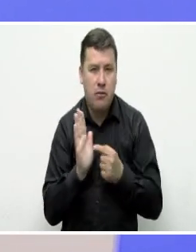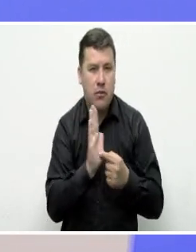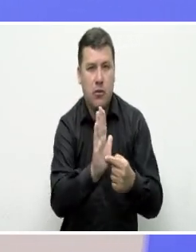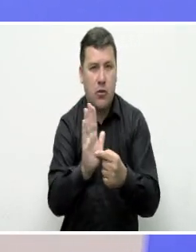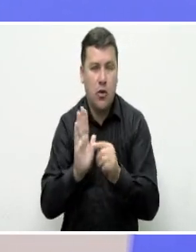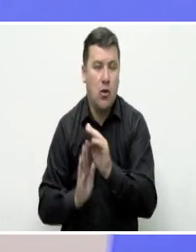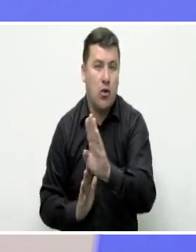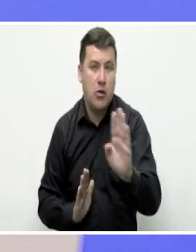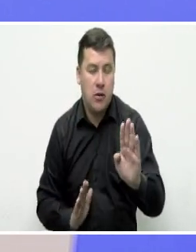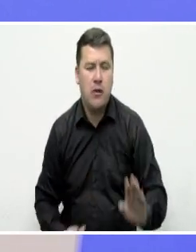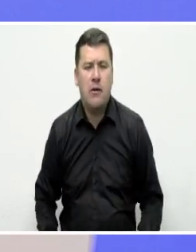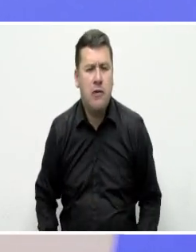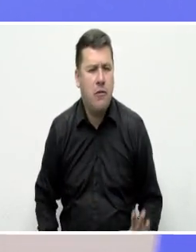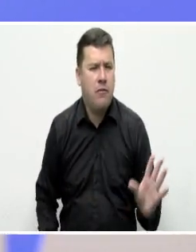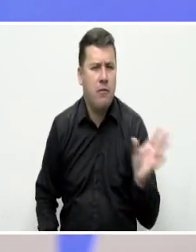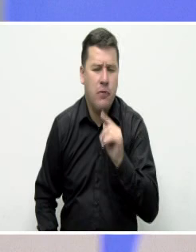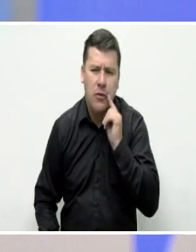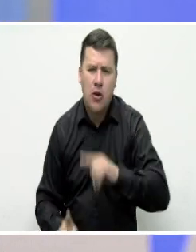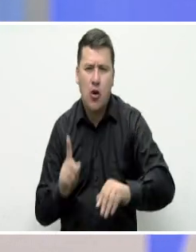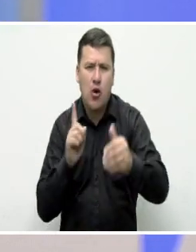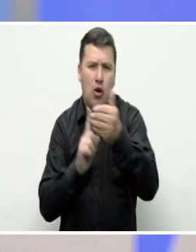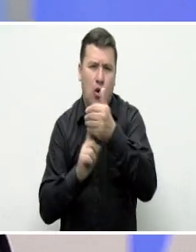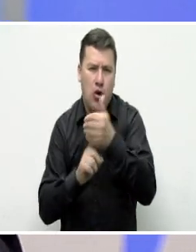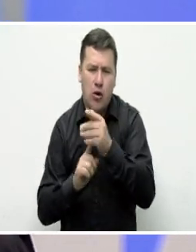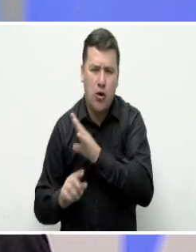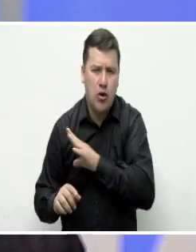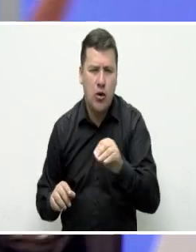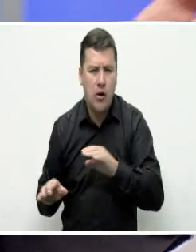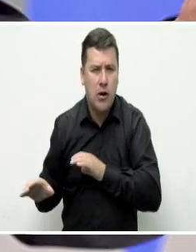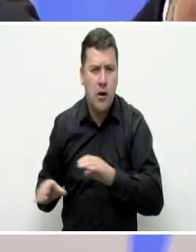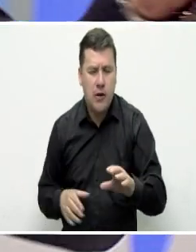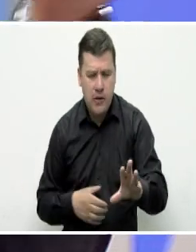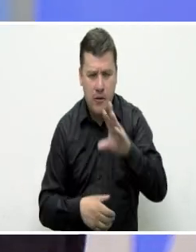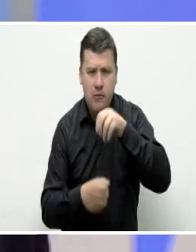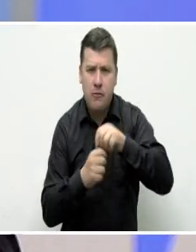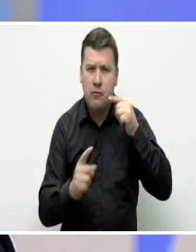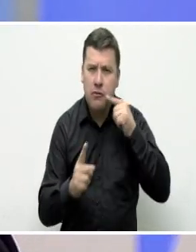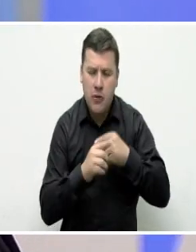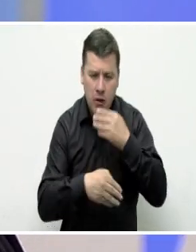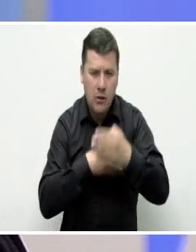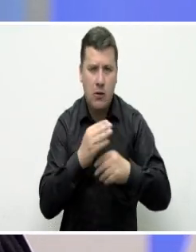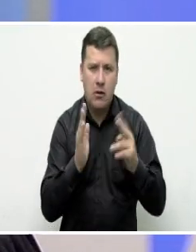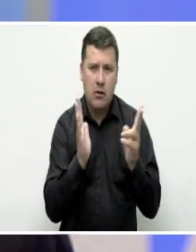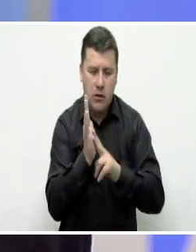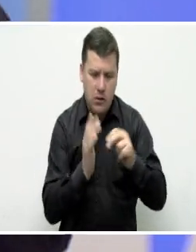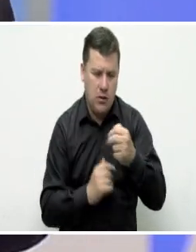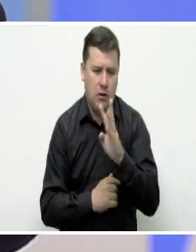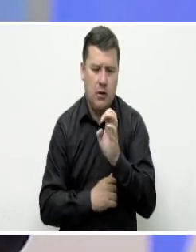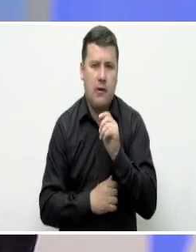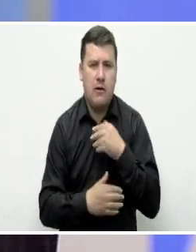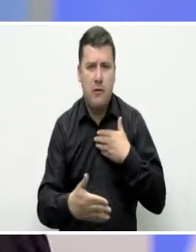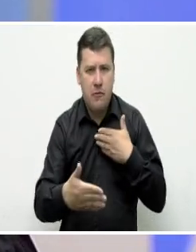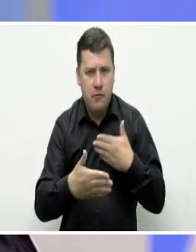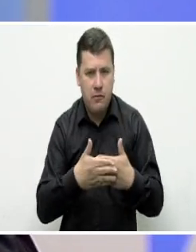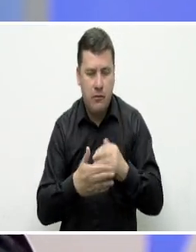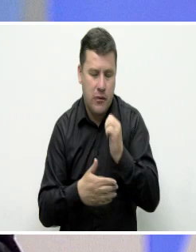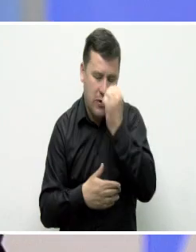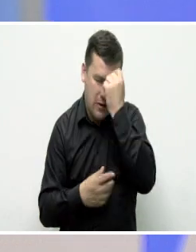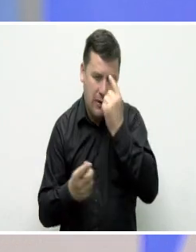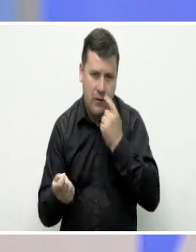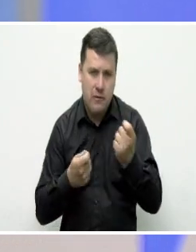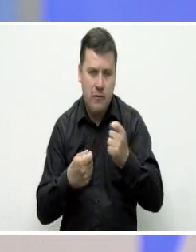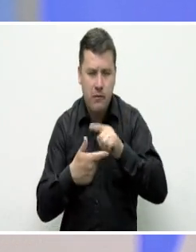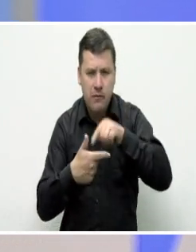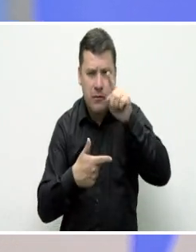podrán encontrar todos los logros, todas las acciones que adelantamos durante el 2018 en nuestros ejes